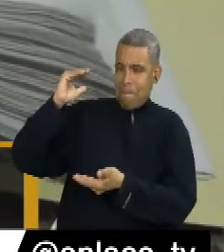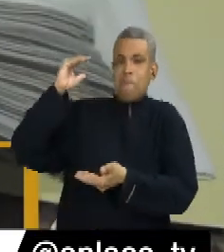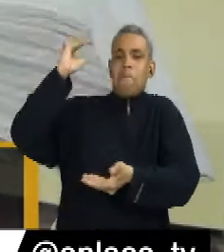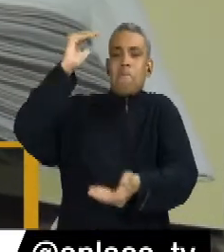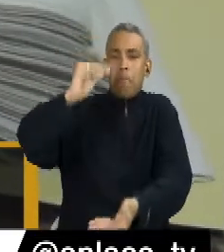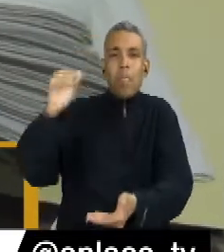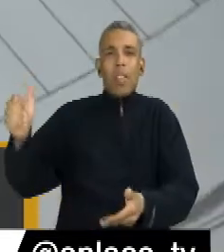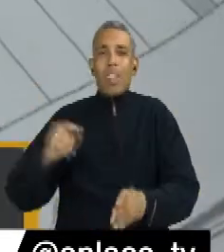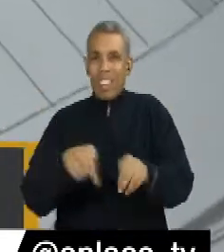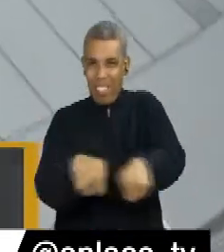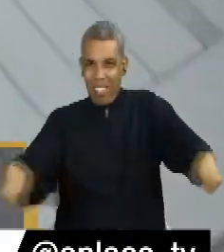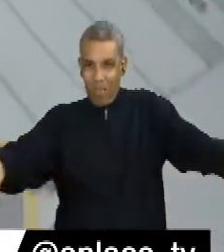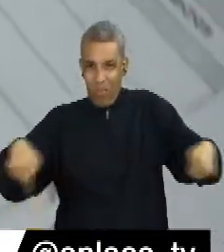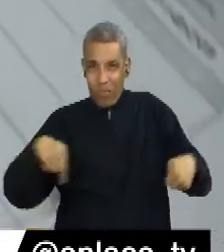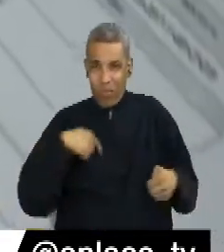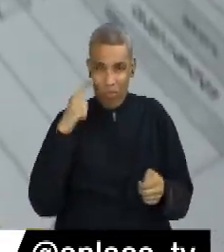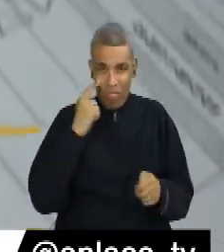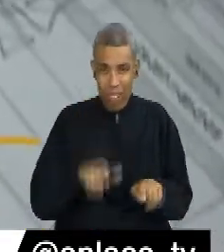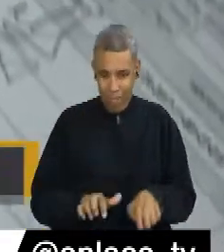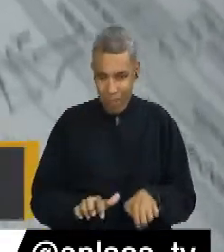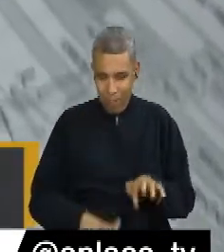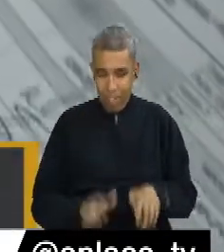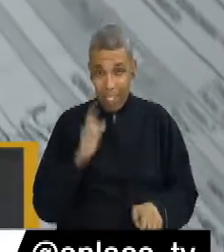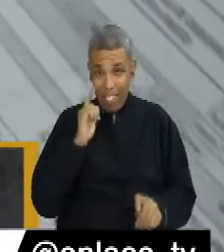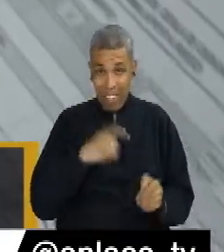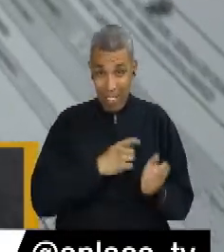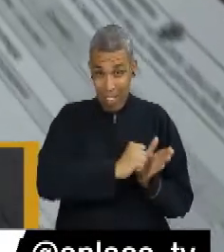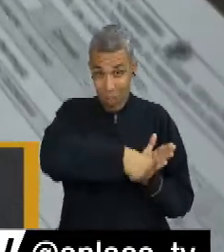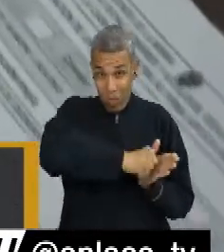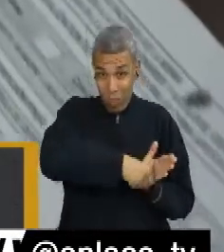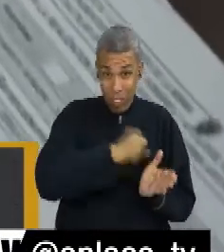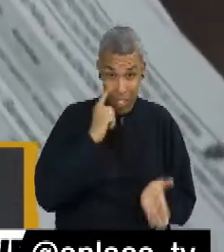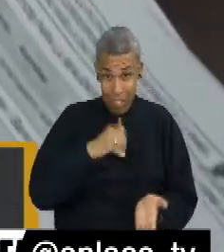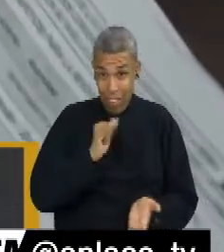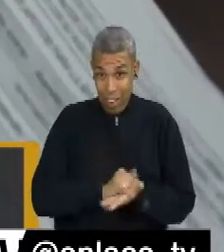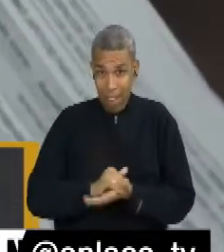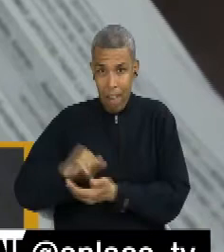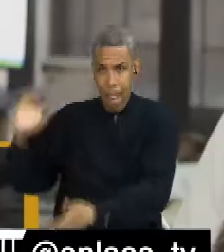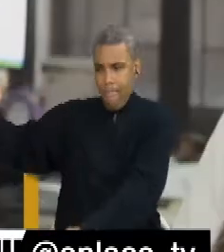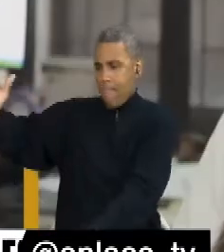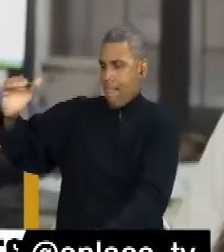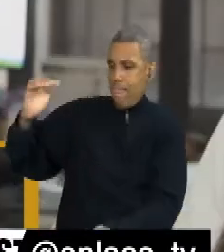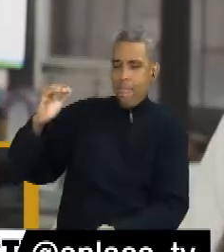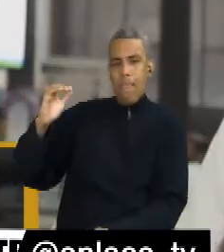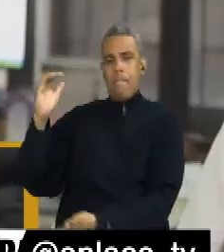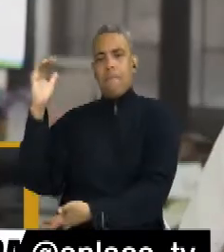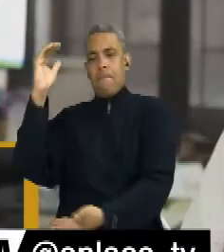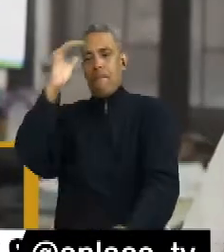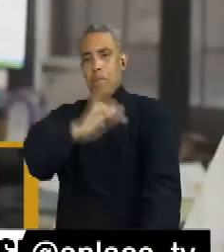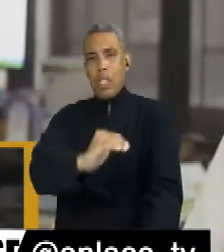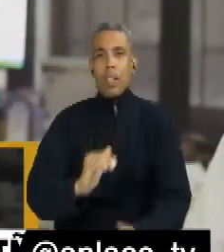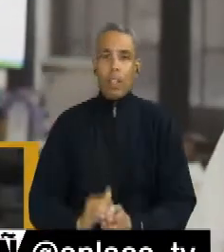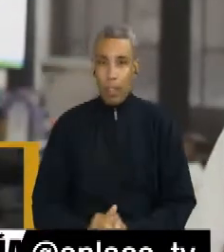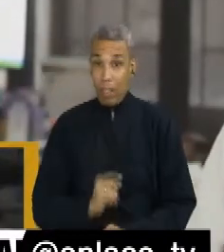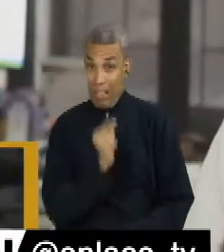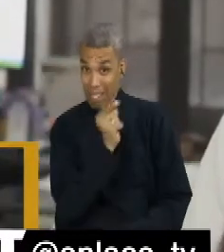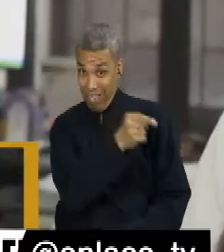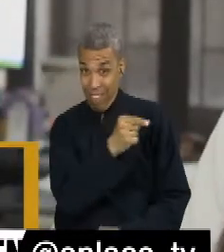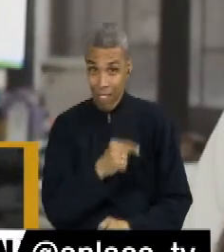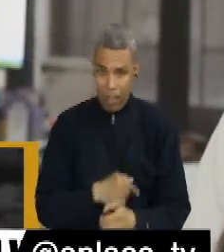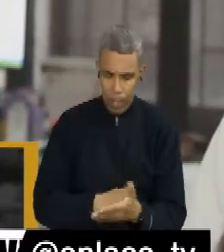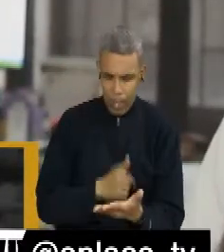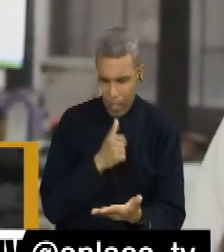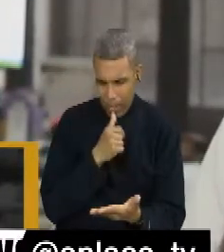cabildo abierto para la no chatarrización de la refinería fueron llevadas a la Registraduría Nacional. Recogimos en solo